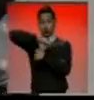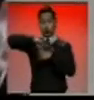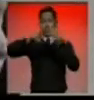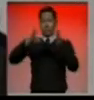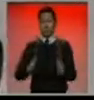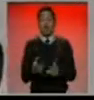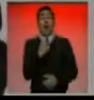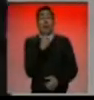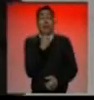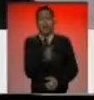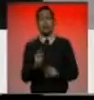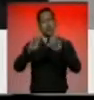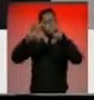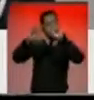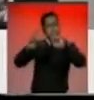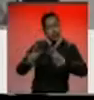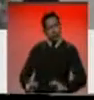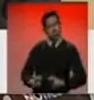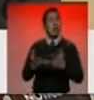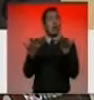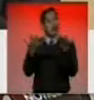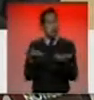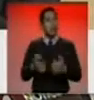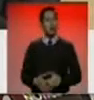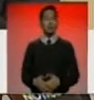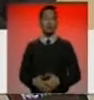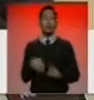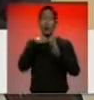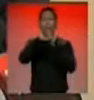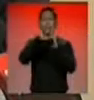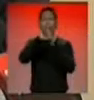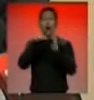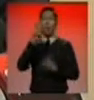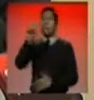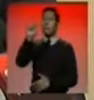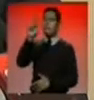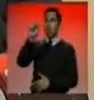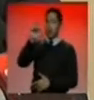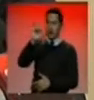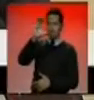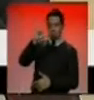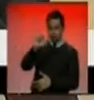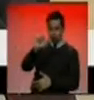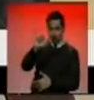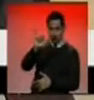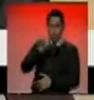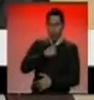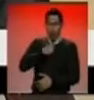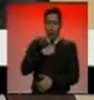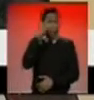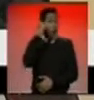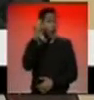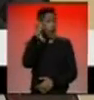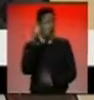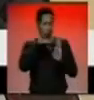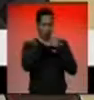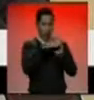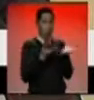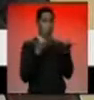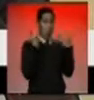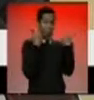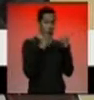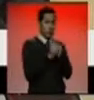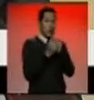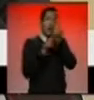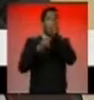precisamente si me sigue esa posible conexión el banco va ni si quiera propiedad del banco de guayaquil se vendió un holding vanish y